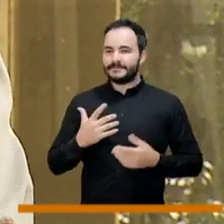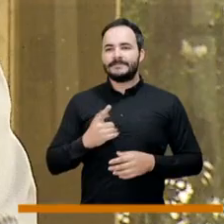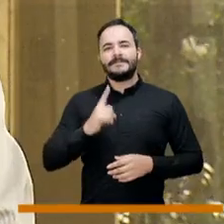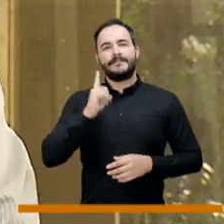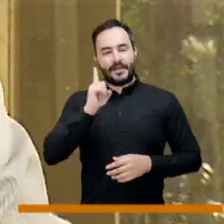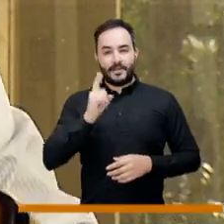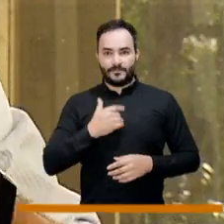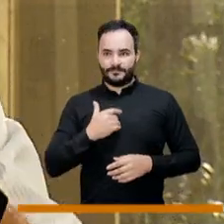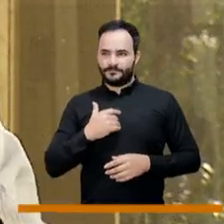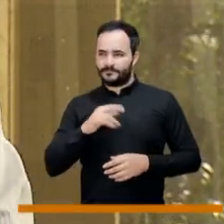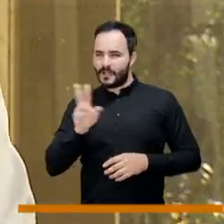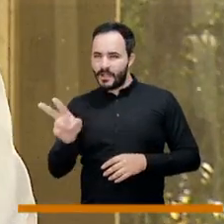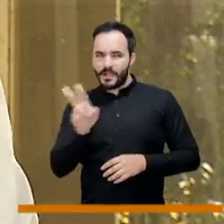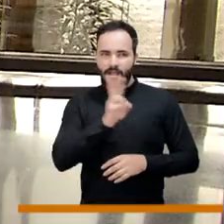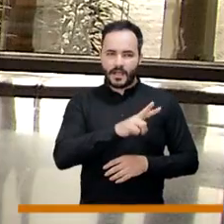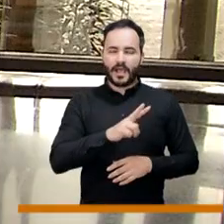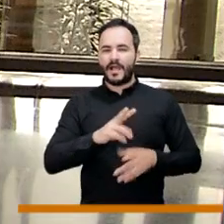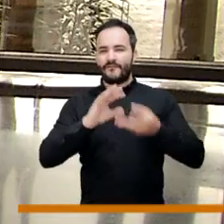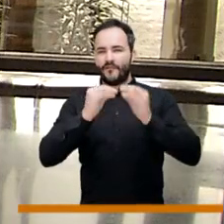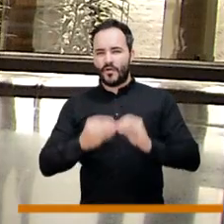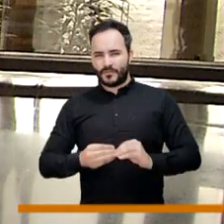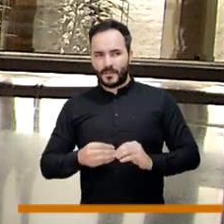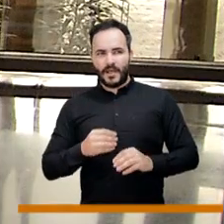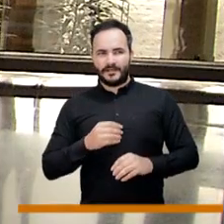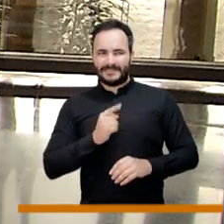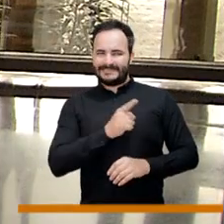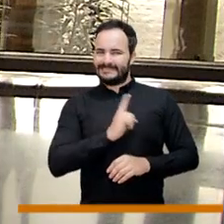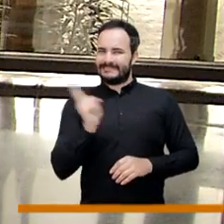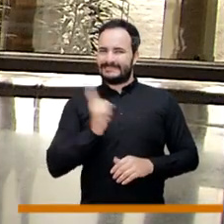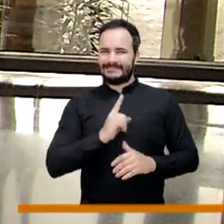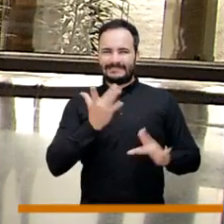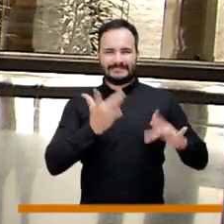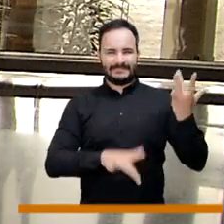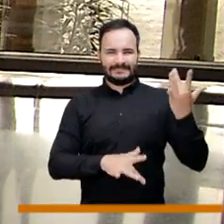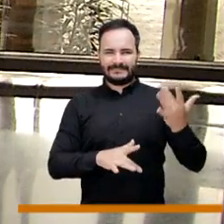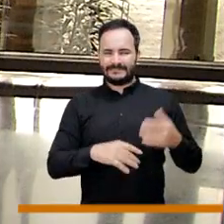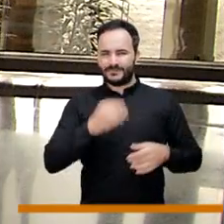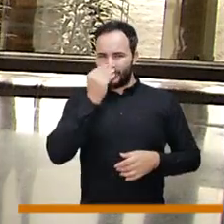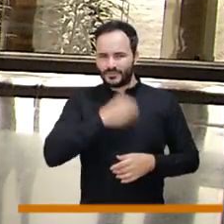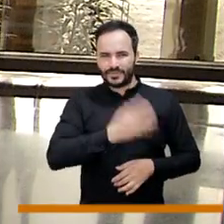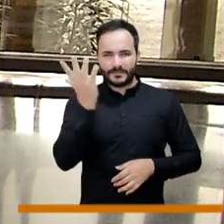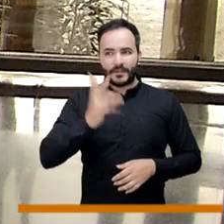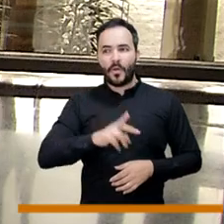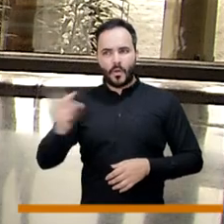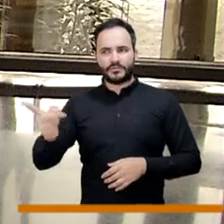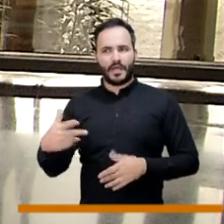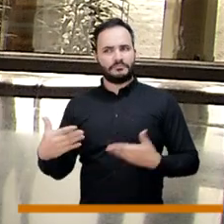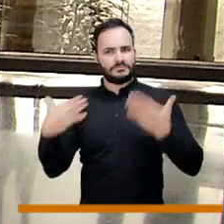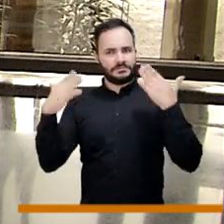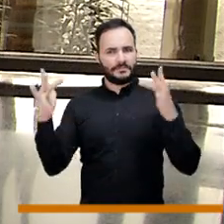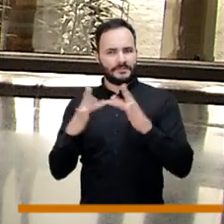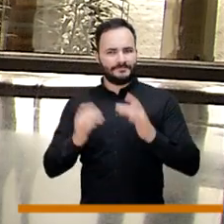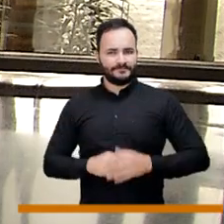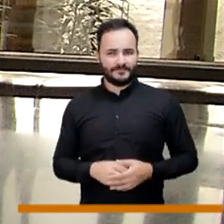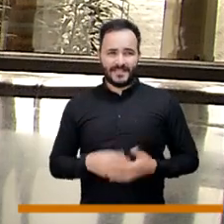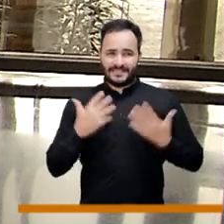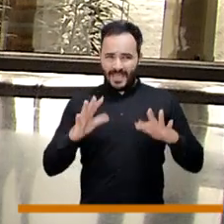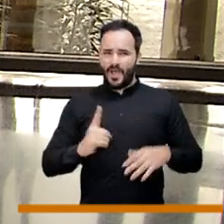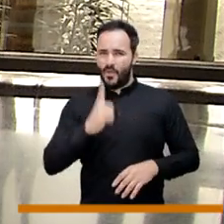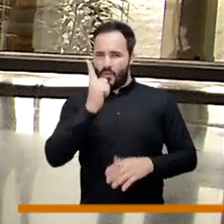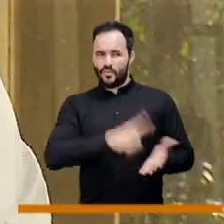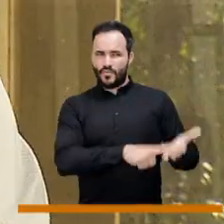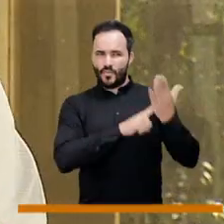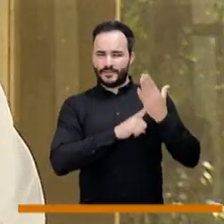funciona, que se ha probado en muchos países y solo ha generado propuestas fracasadas. Y nuestros